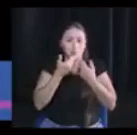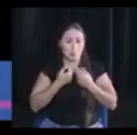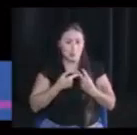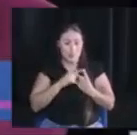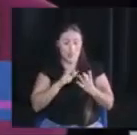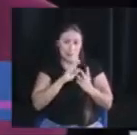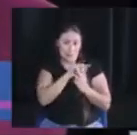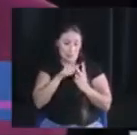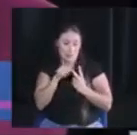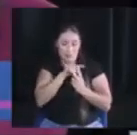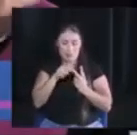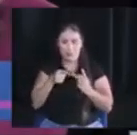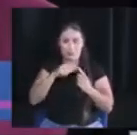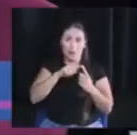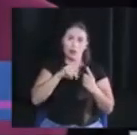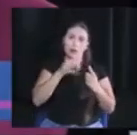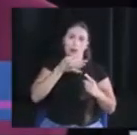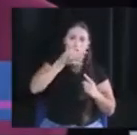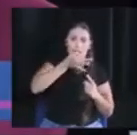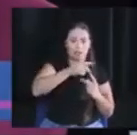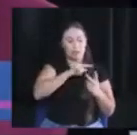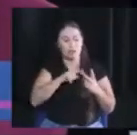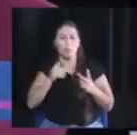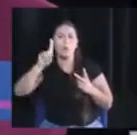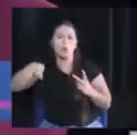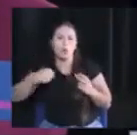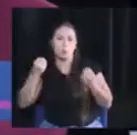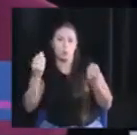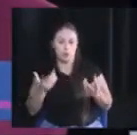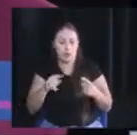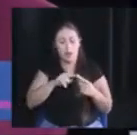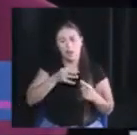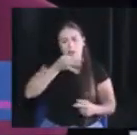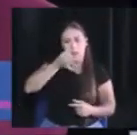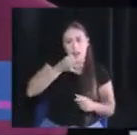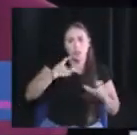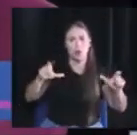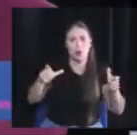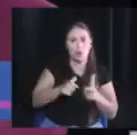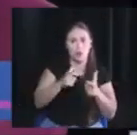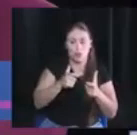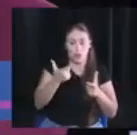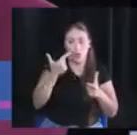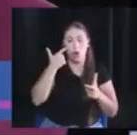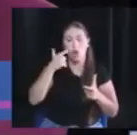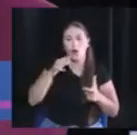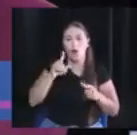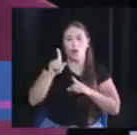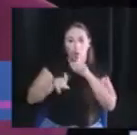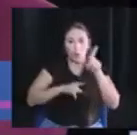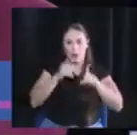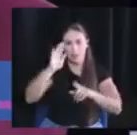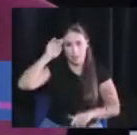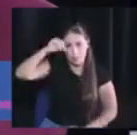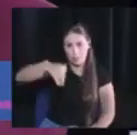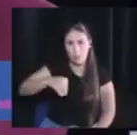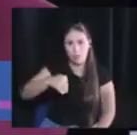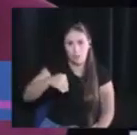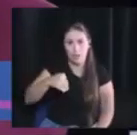la declaración del Central y el hecho que la motiva. La declaración del Consejo Directivo Central de la Universidad de la